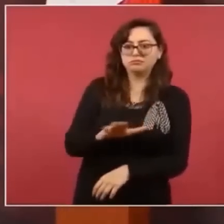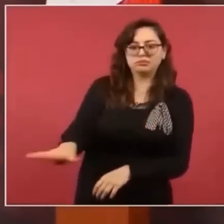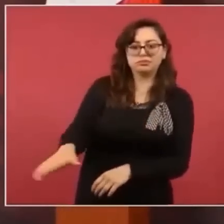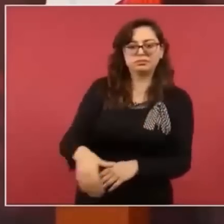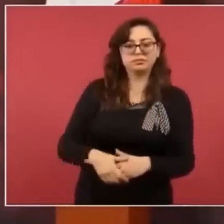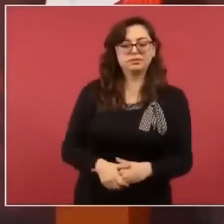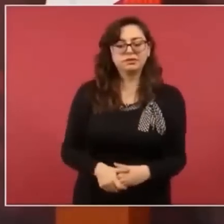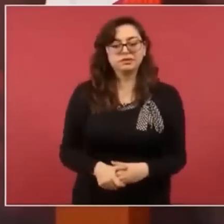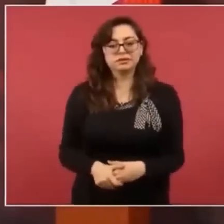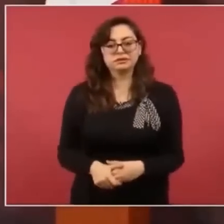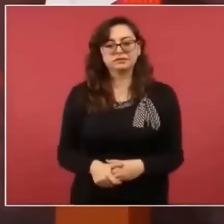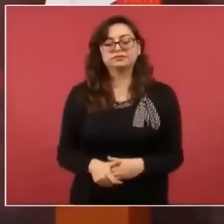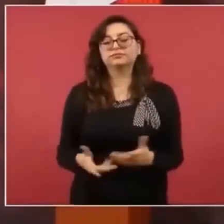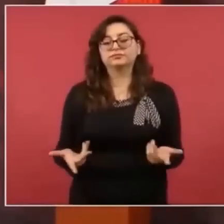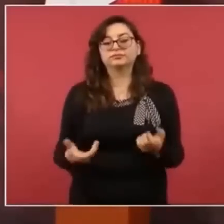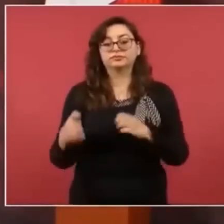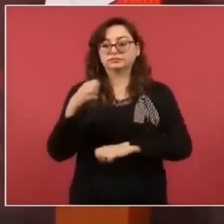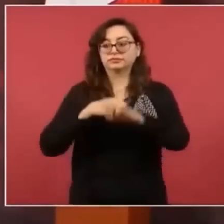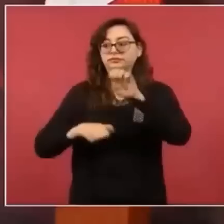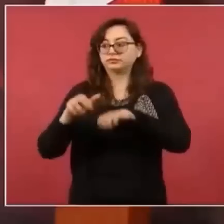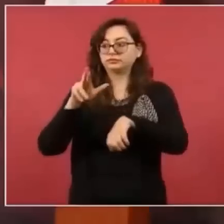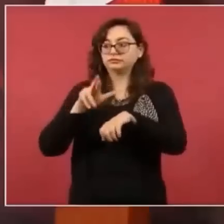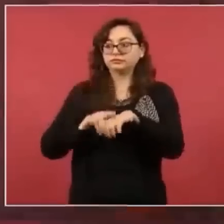se va el embajador.